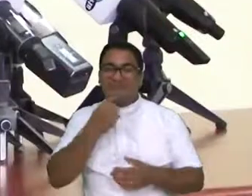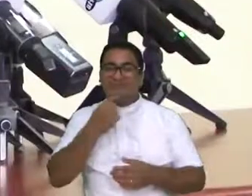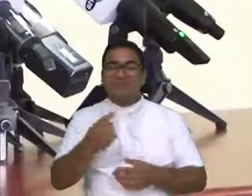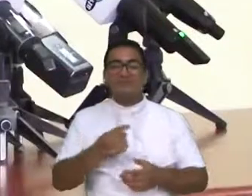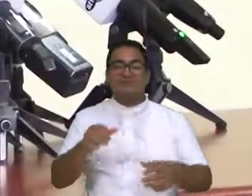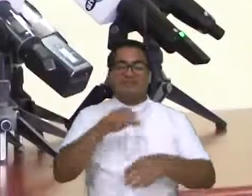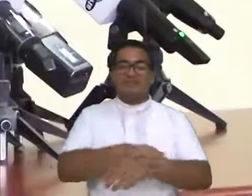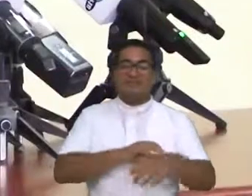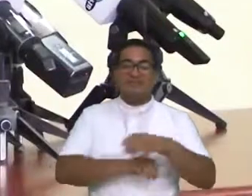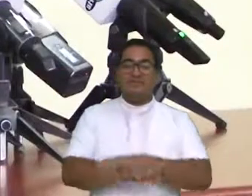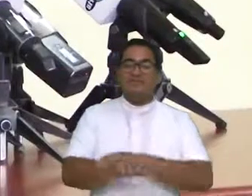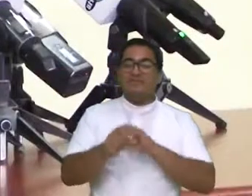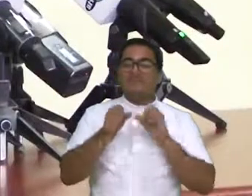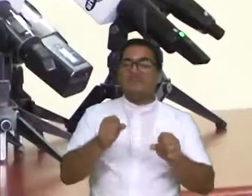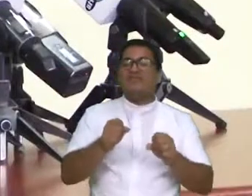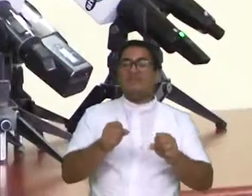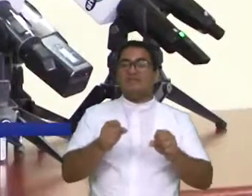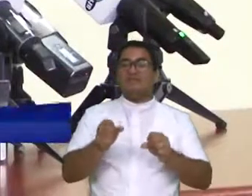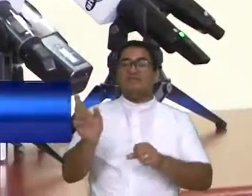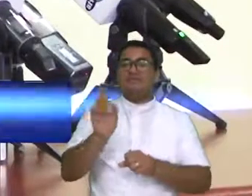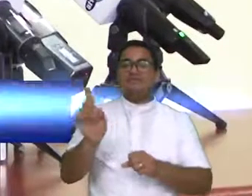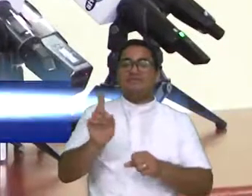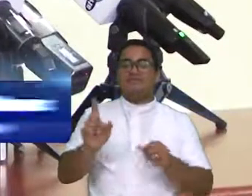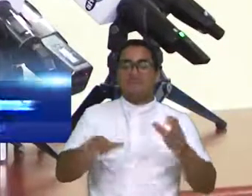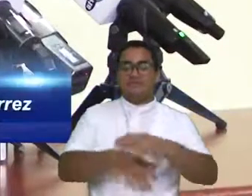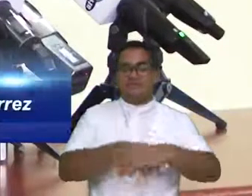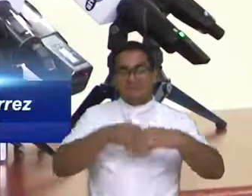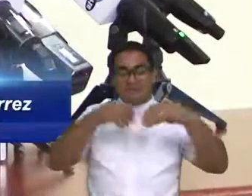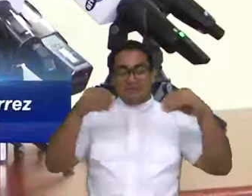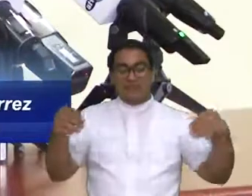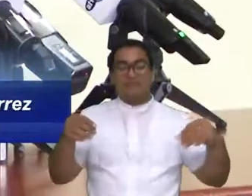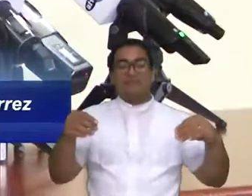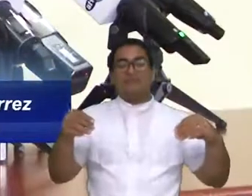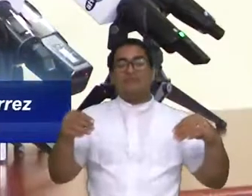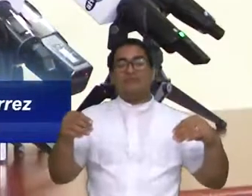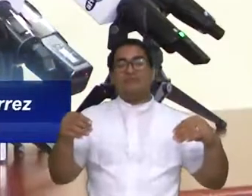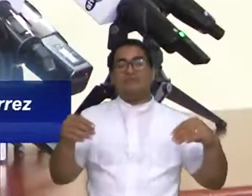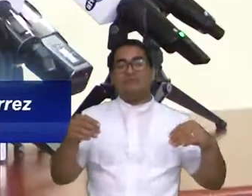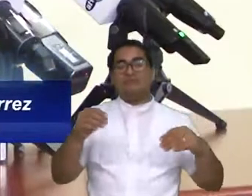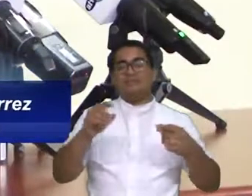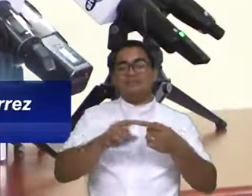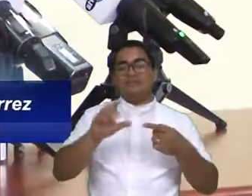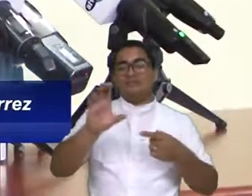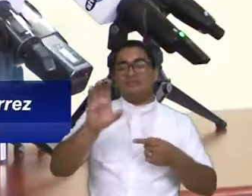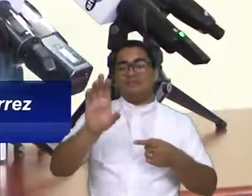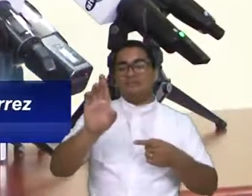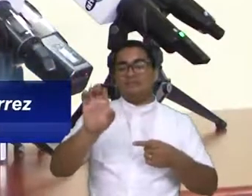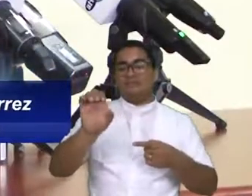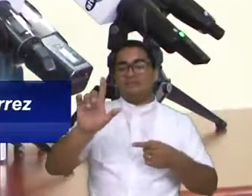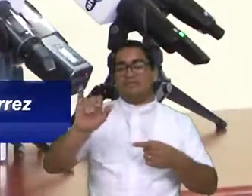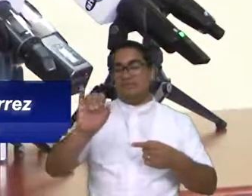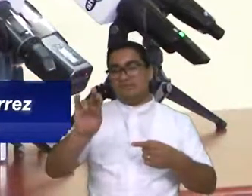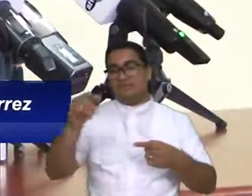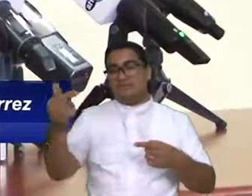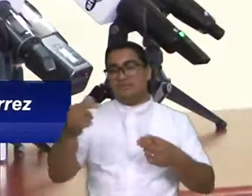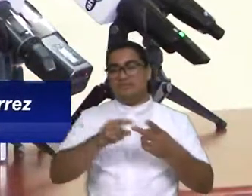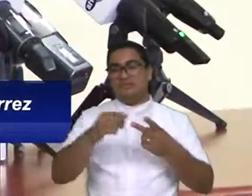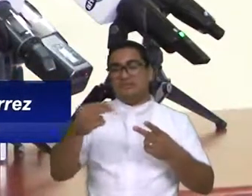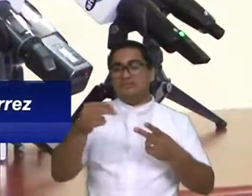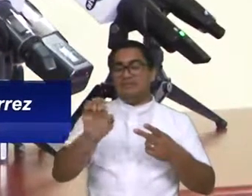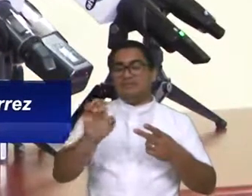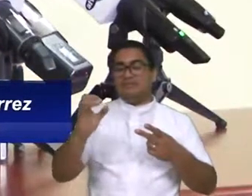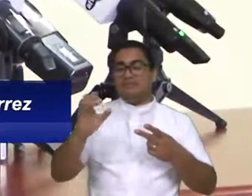Capturado por abastecedores de droga en el departamento de Jinotega: Krelin Eliu Rodríguez Mesa, Héctor Noel